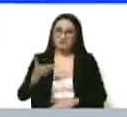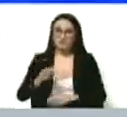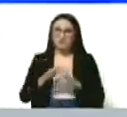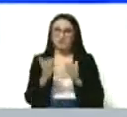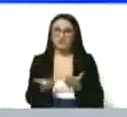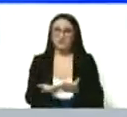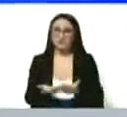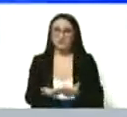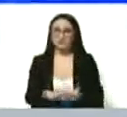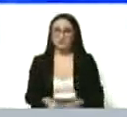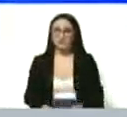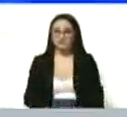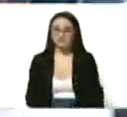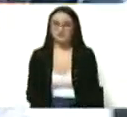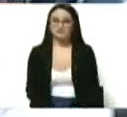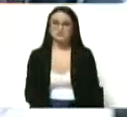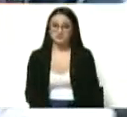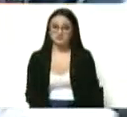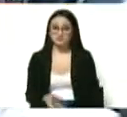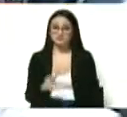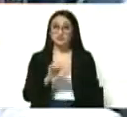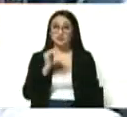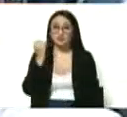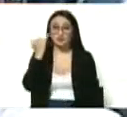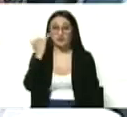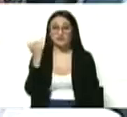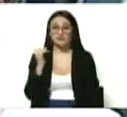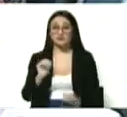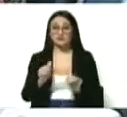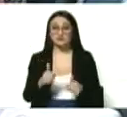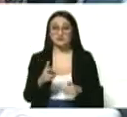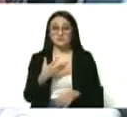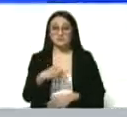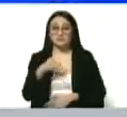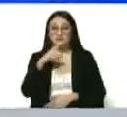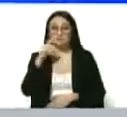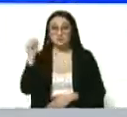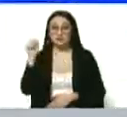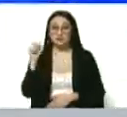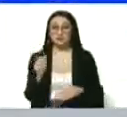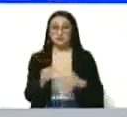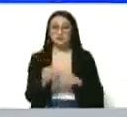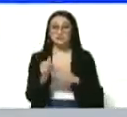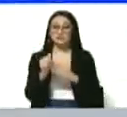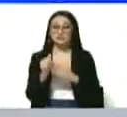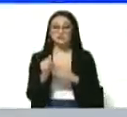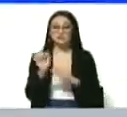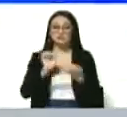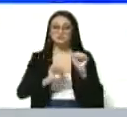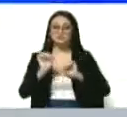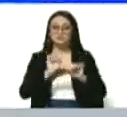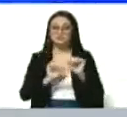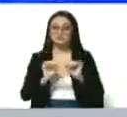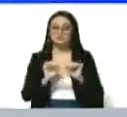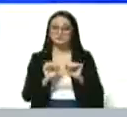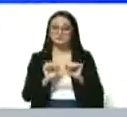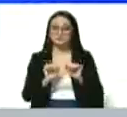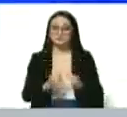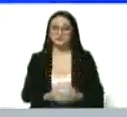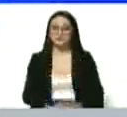mundo, una iniciativa que el presidente Maduro lideró y defendió